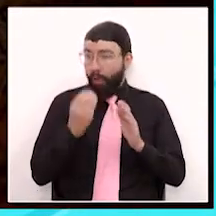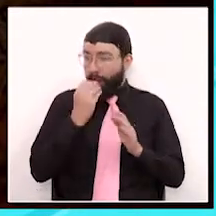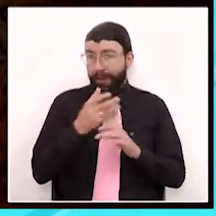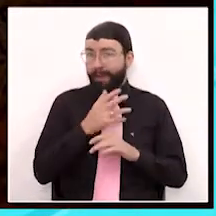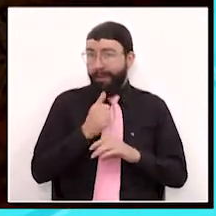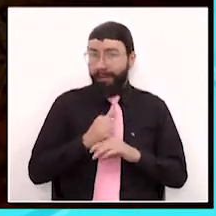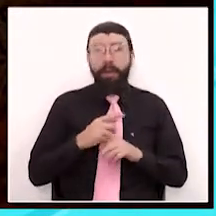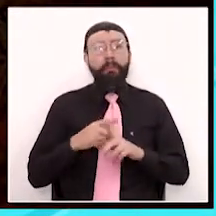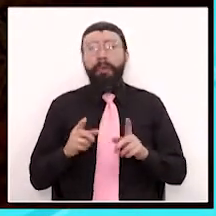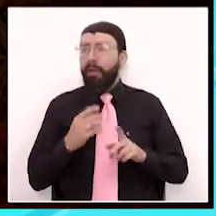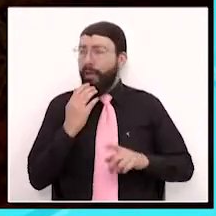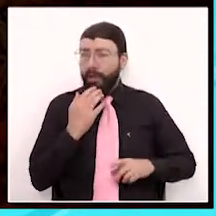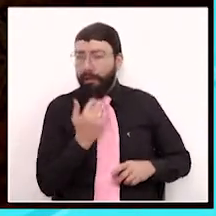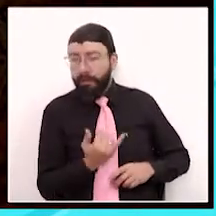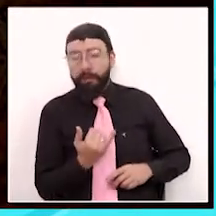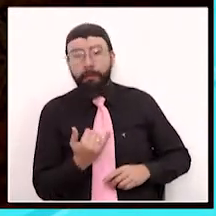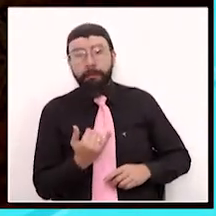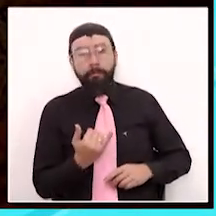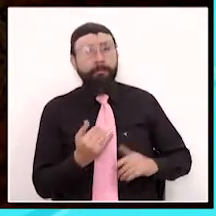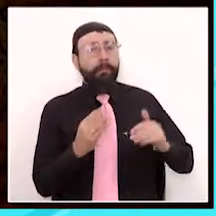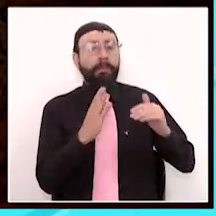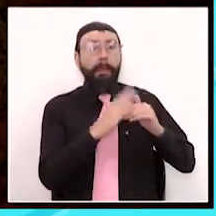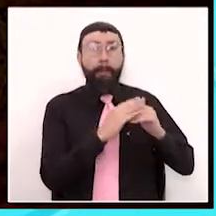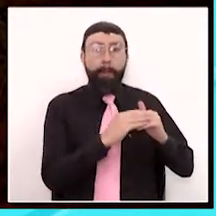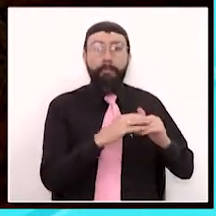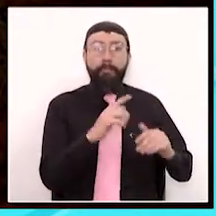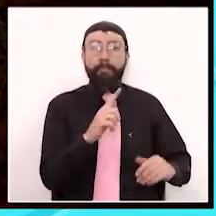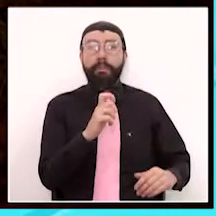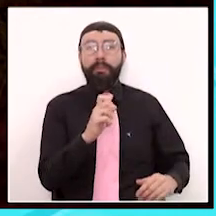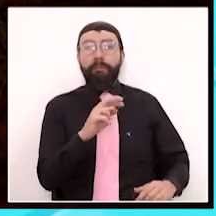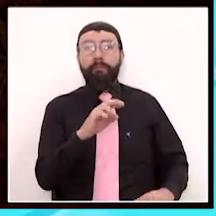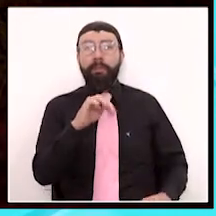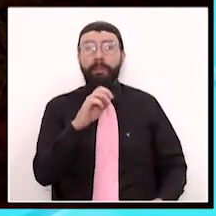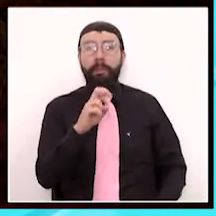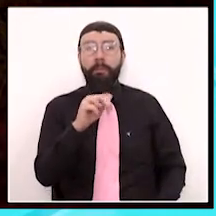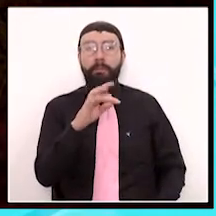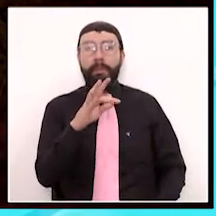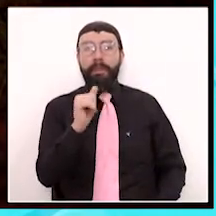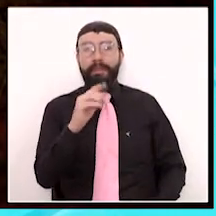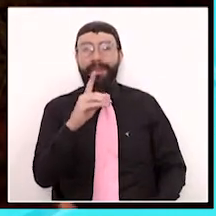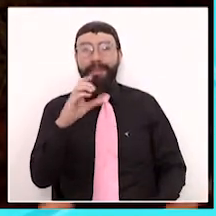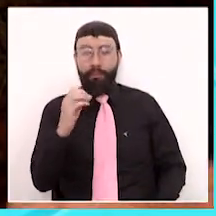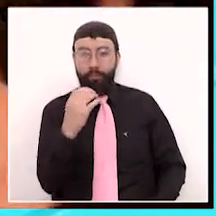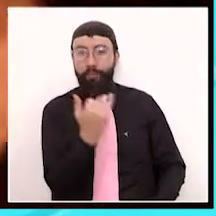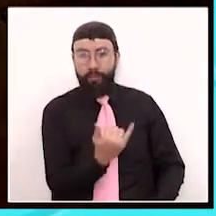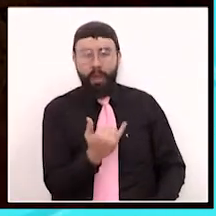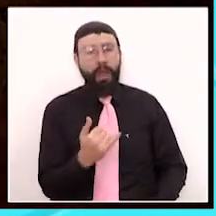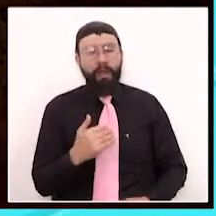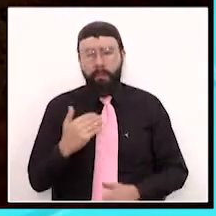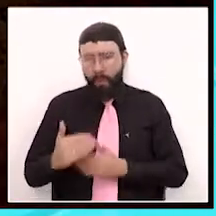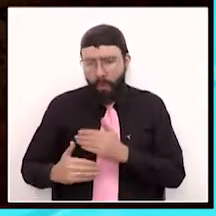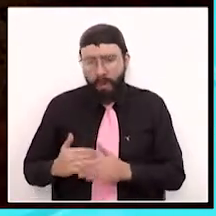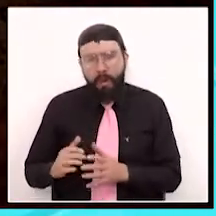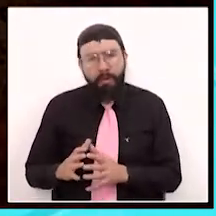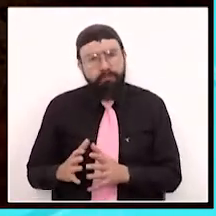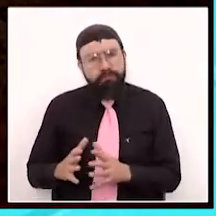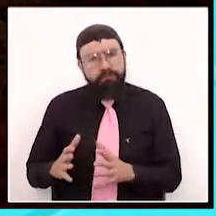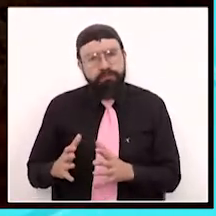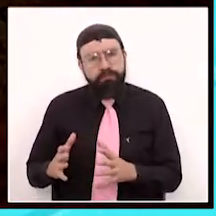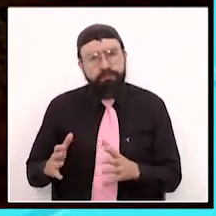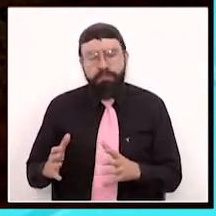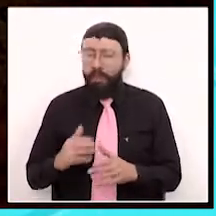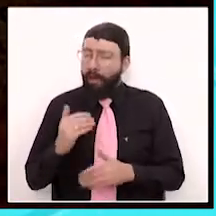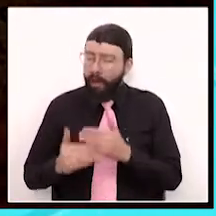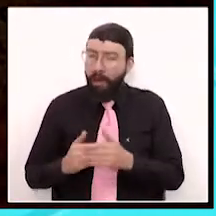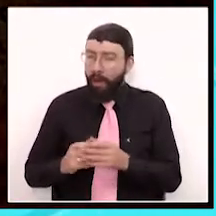ya empezamos a utilizar panes fermentados, donde hayan bacterias buenas, fermentativas, donde haya un proceso de